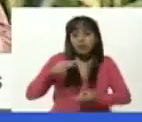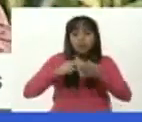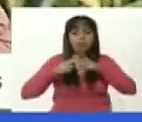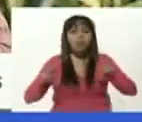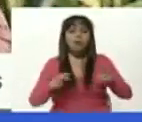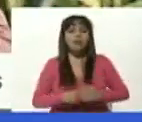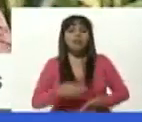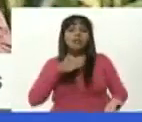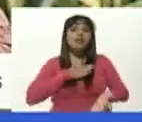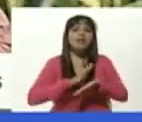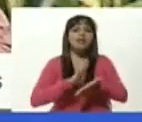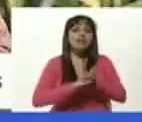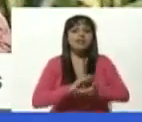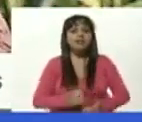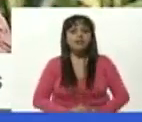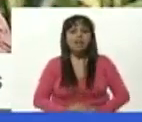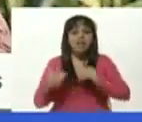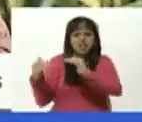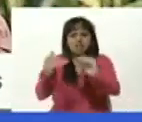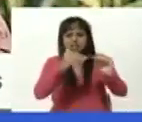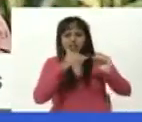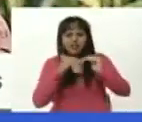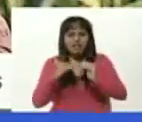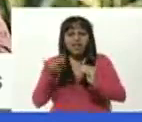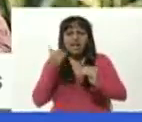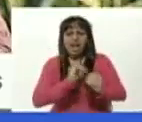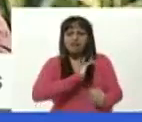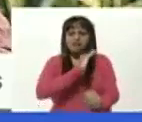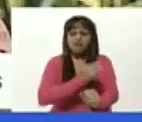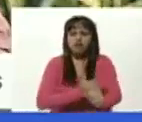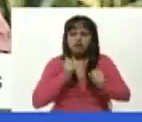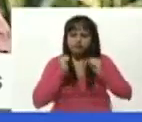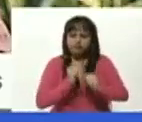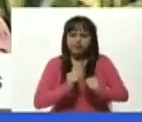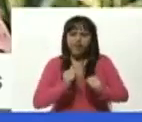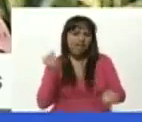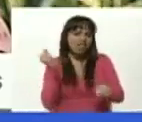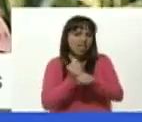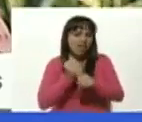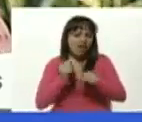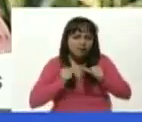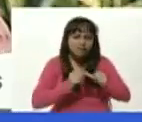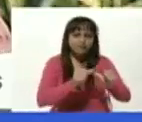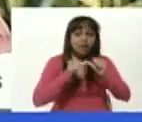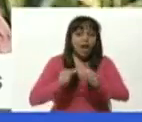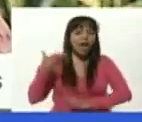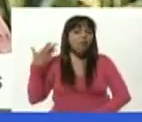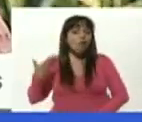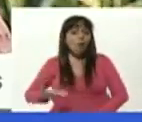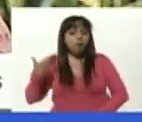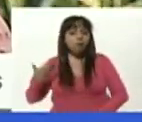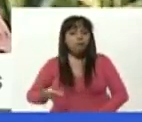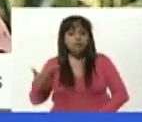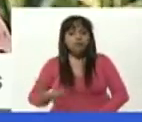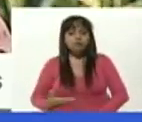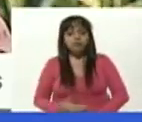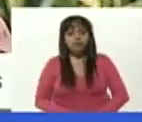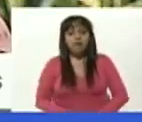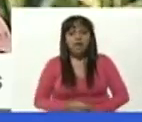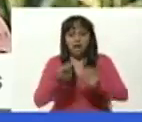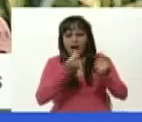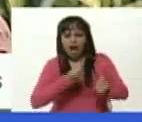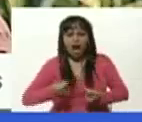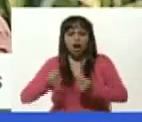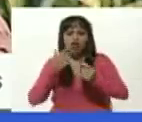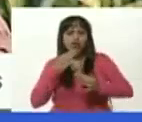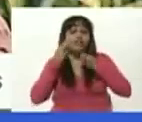la tranquilidad, la estabilidad que vamos consolidando con mucho esfuerzo. Así que es muy importante que la economía